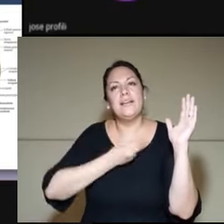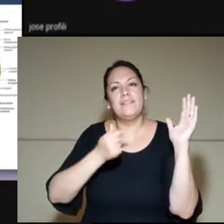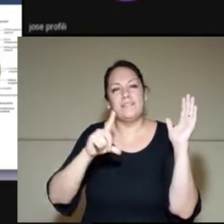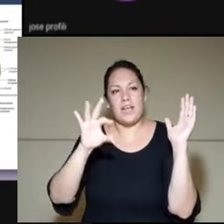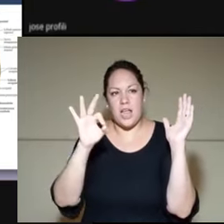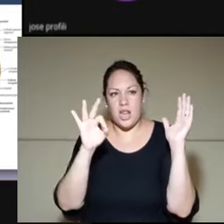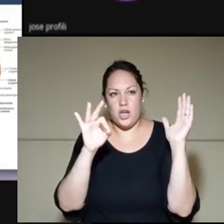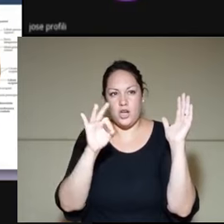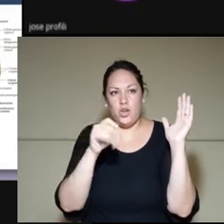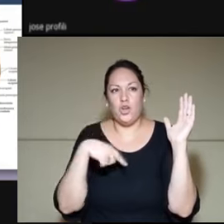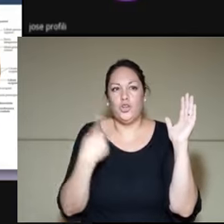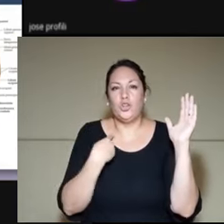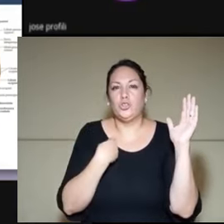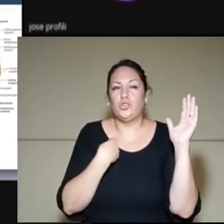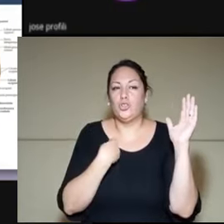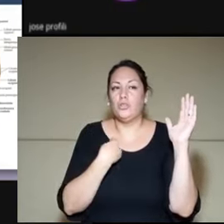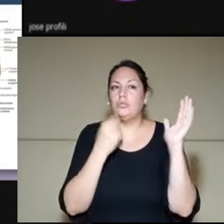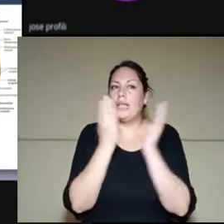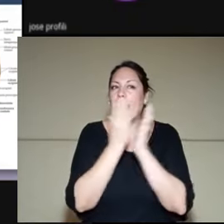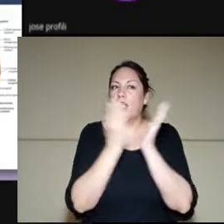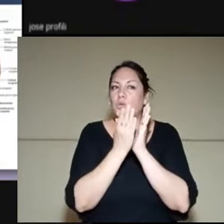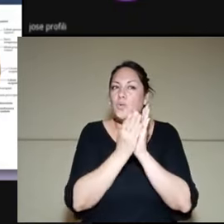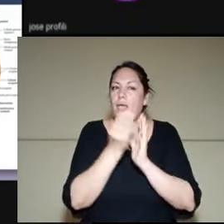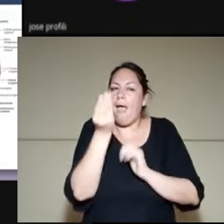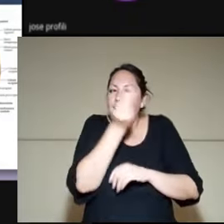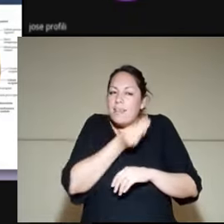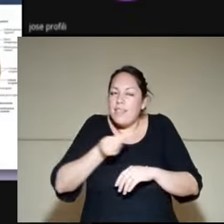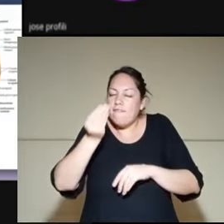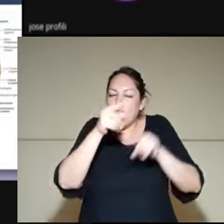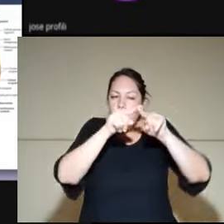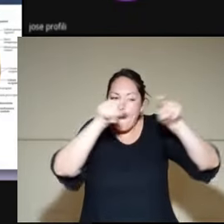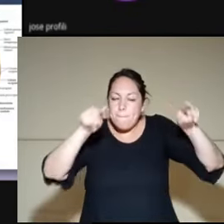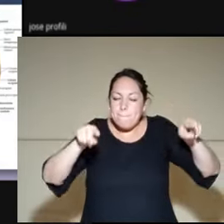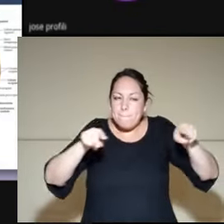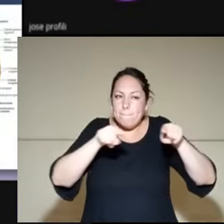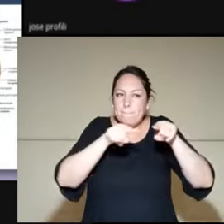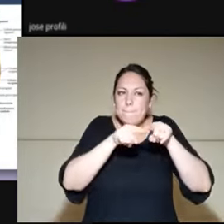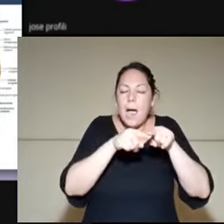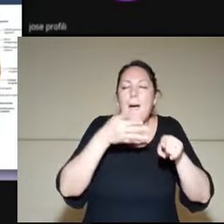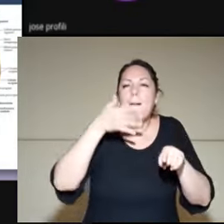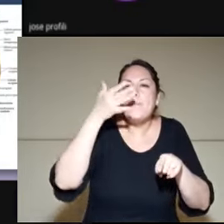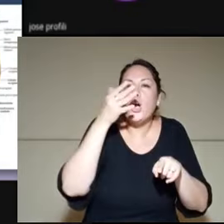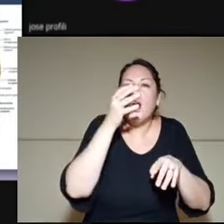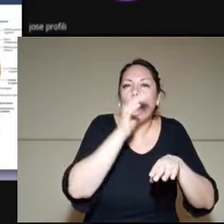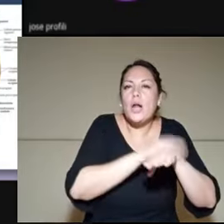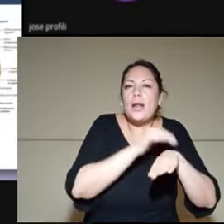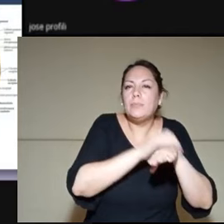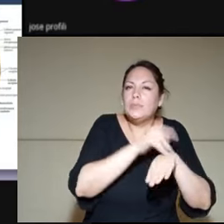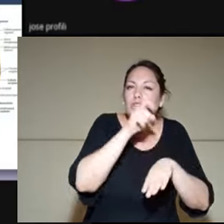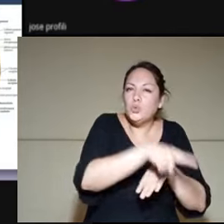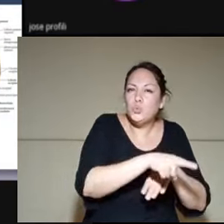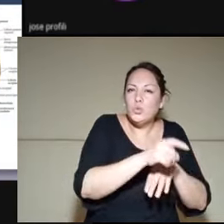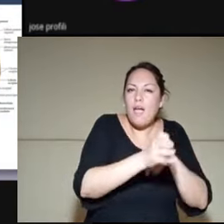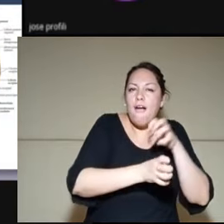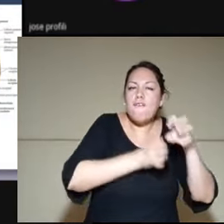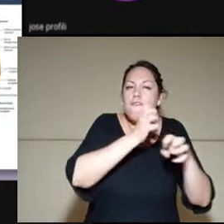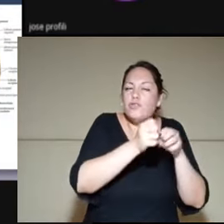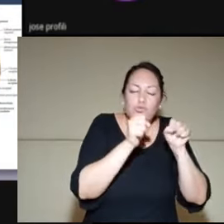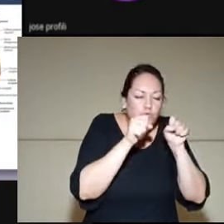encéfalo, la corteza cerebral, la tenemos que mapear, porque cada parte del encéfalo tiene una